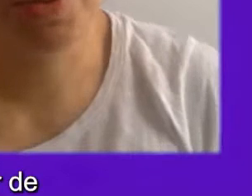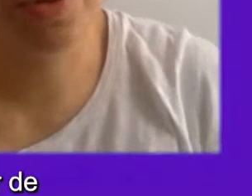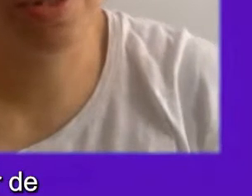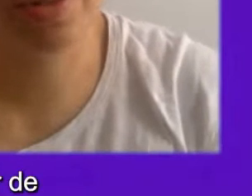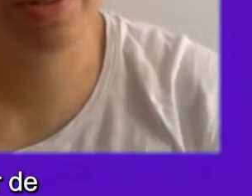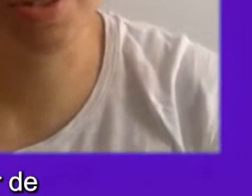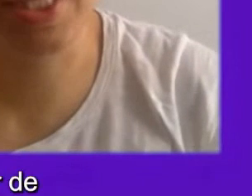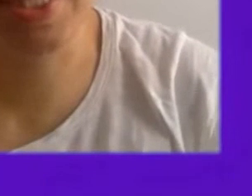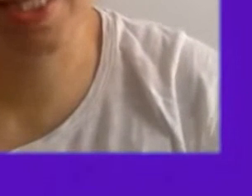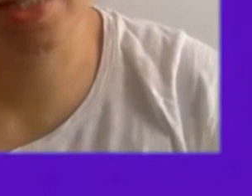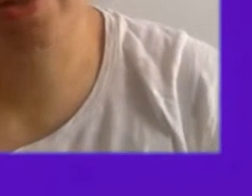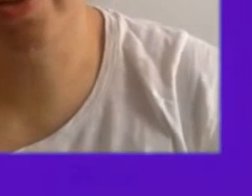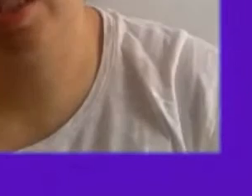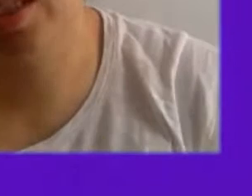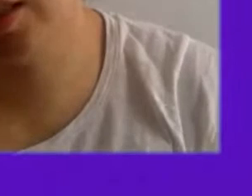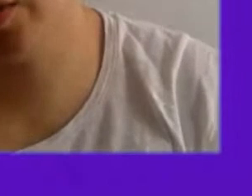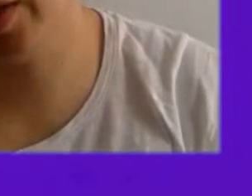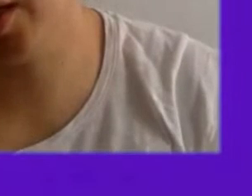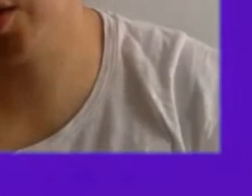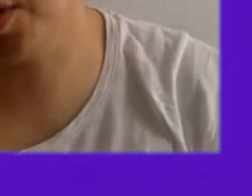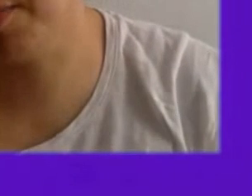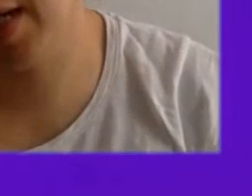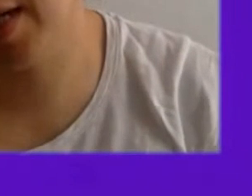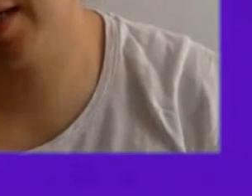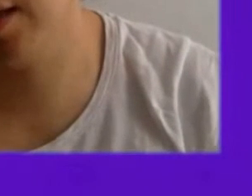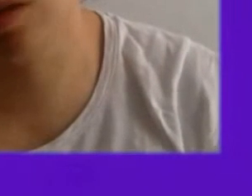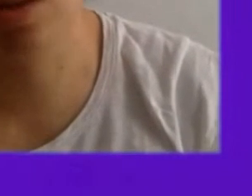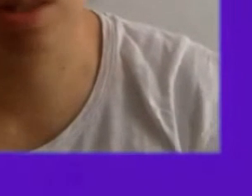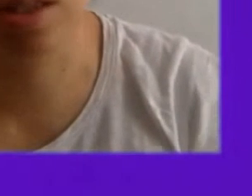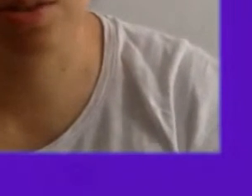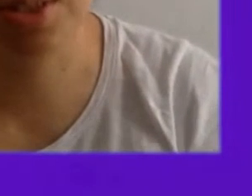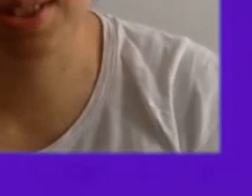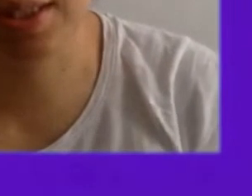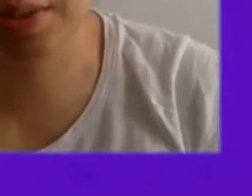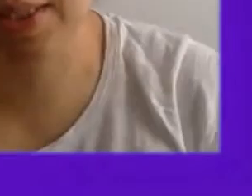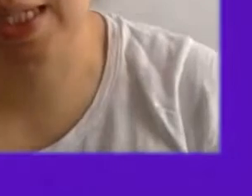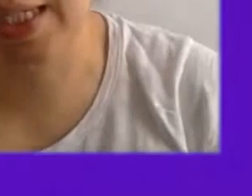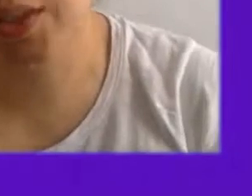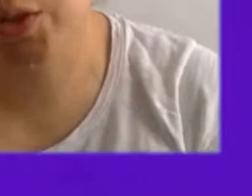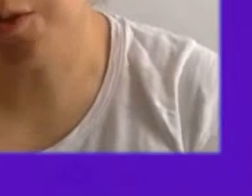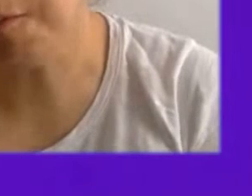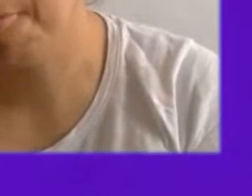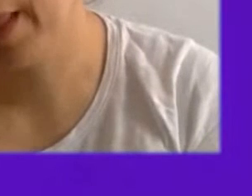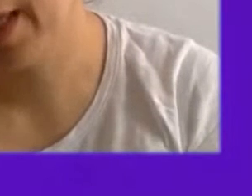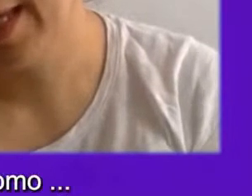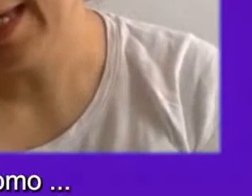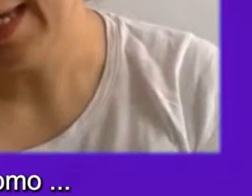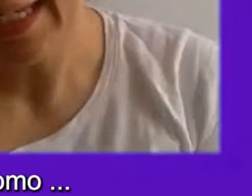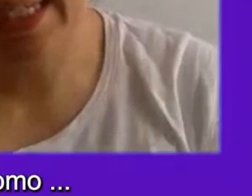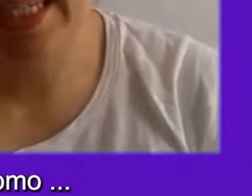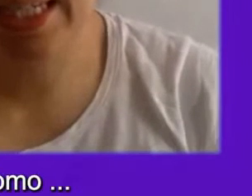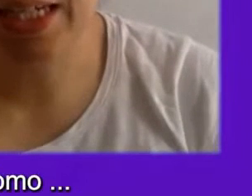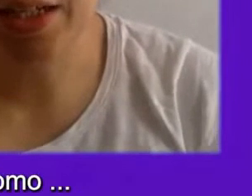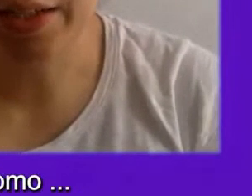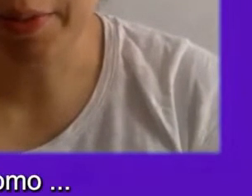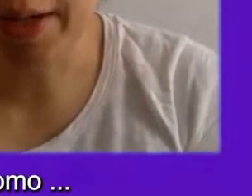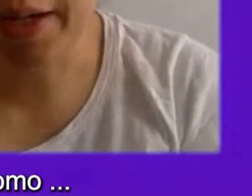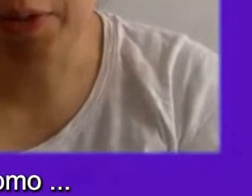Consejo Promotor de Innovación y Diseño y soy el Cluster Manager del Cluster de Industrias Creativas de Jalisco.